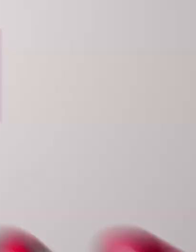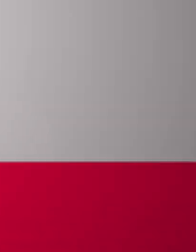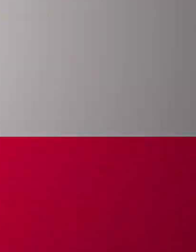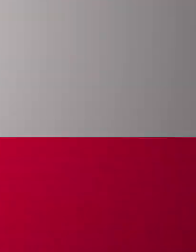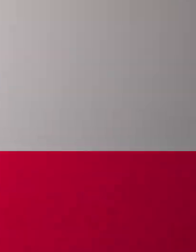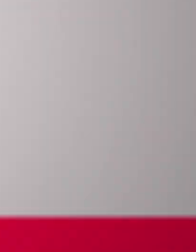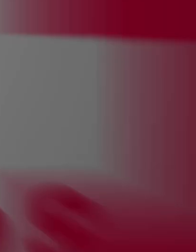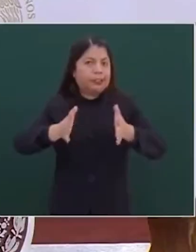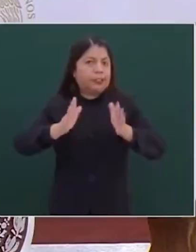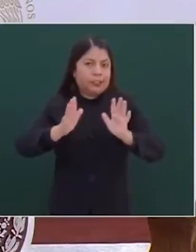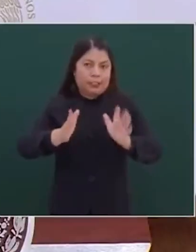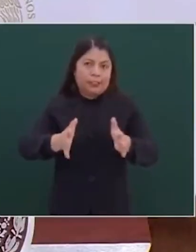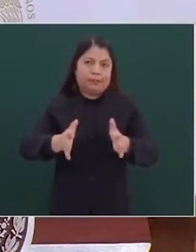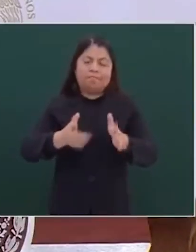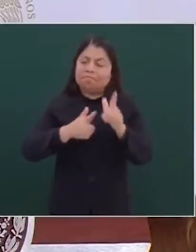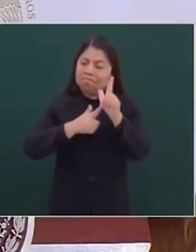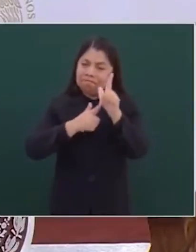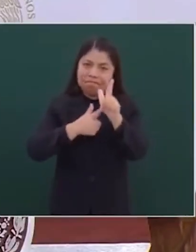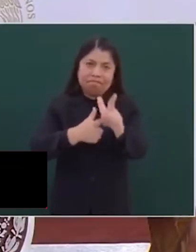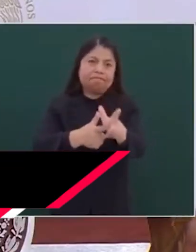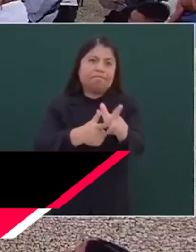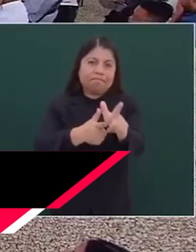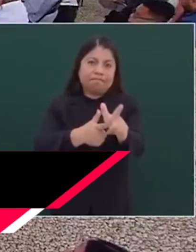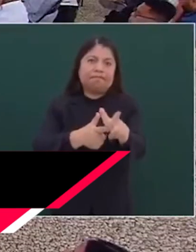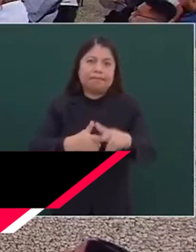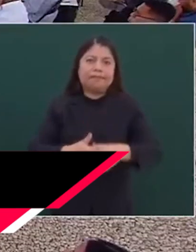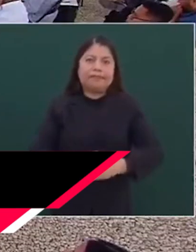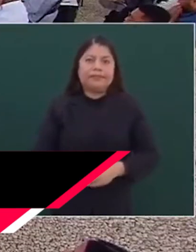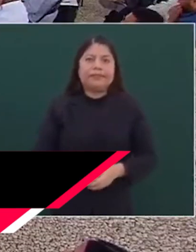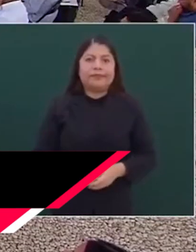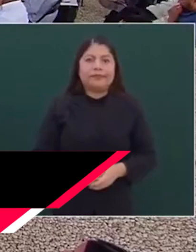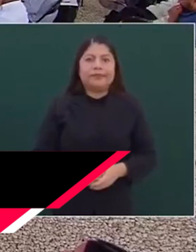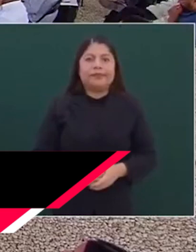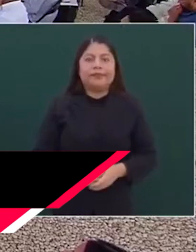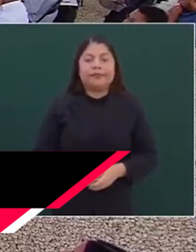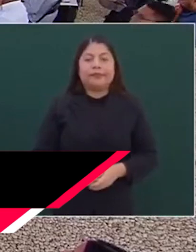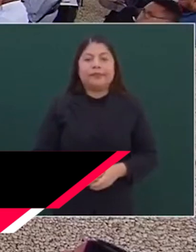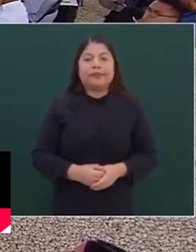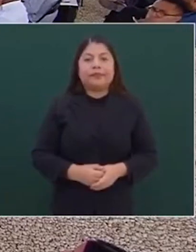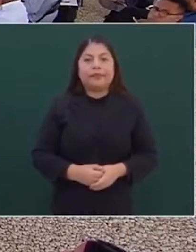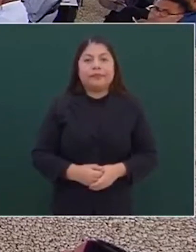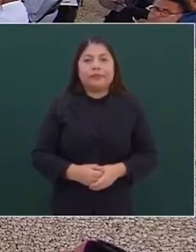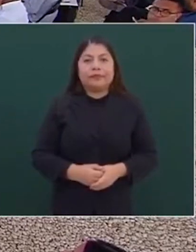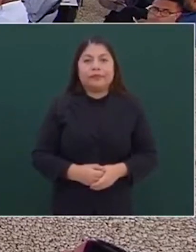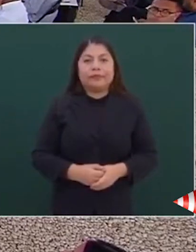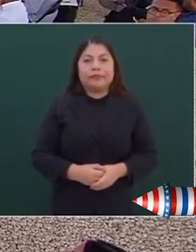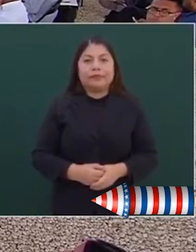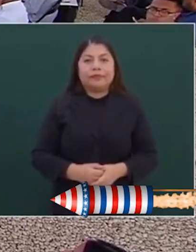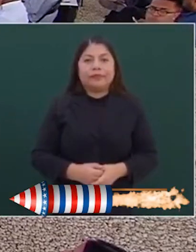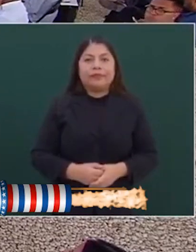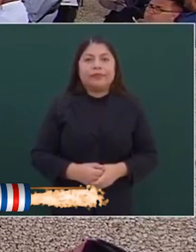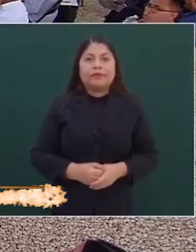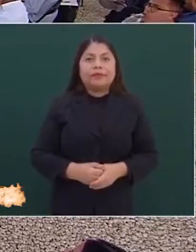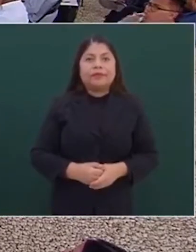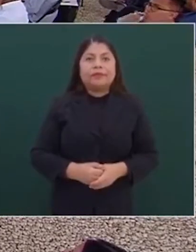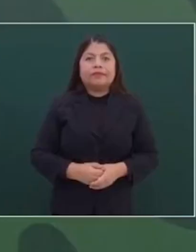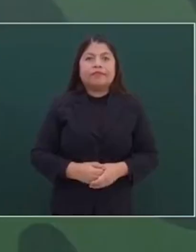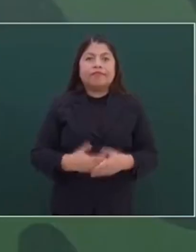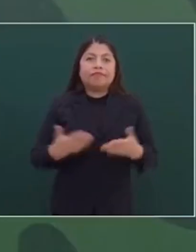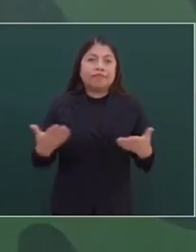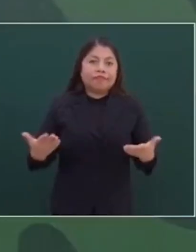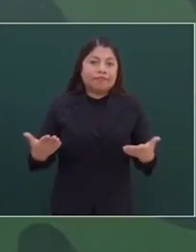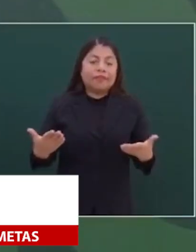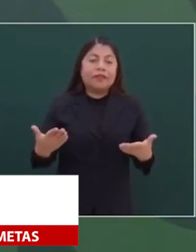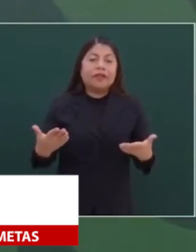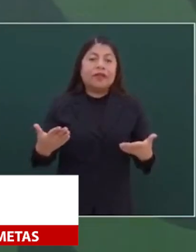intermitentes. En reunión binacional sobre seguridad, funcionarios de Estados Unidos quedaron sorprendidos, dijo el presidente